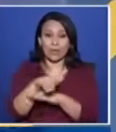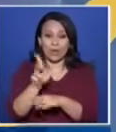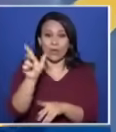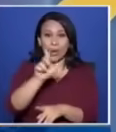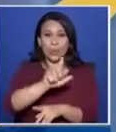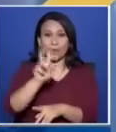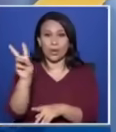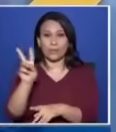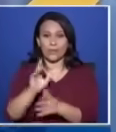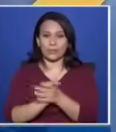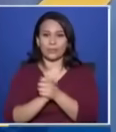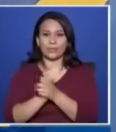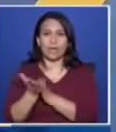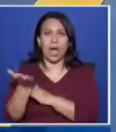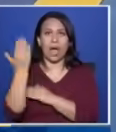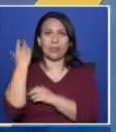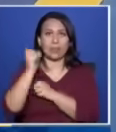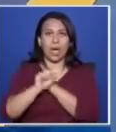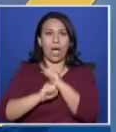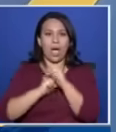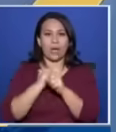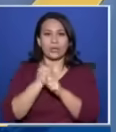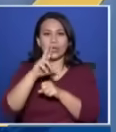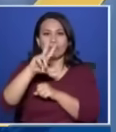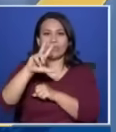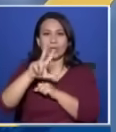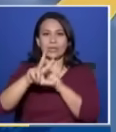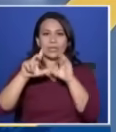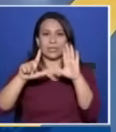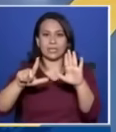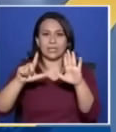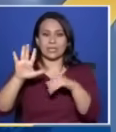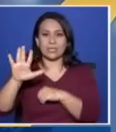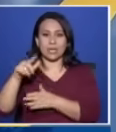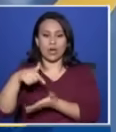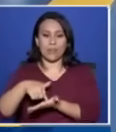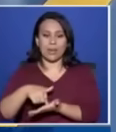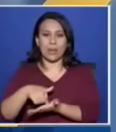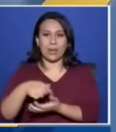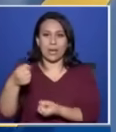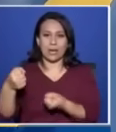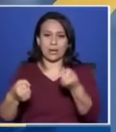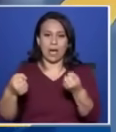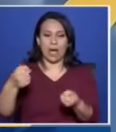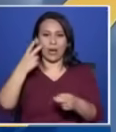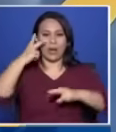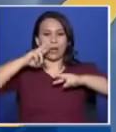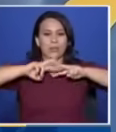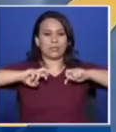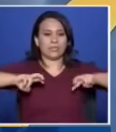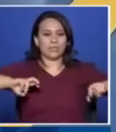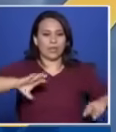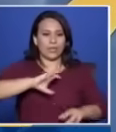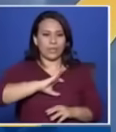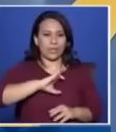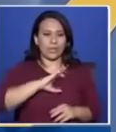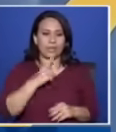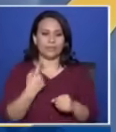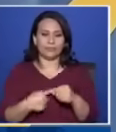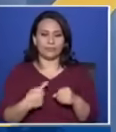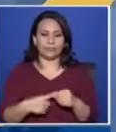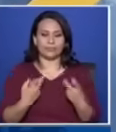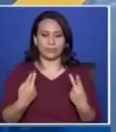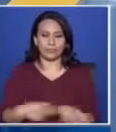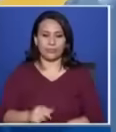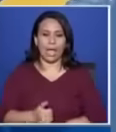lunes a viernes. El año pasado fueron al menos unos 375 mil vehículos los que pasaron la revisión técnica vehicular en Quito. Y también